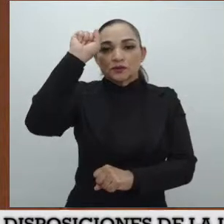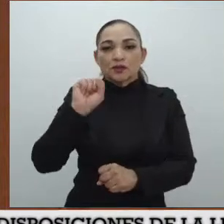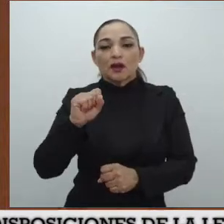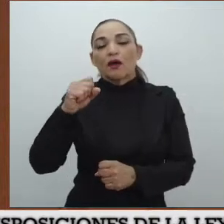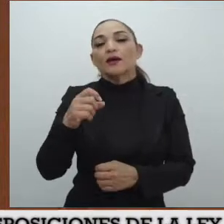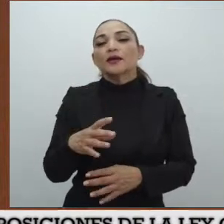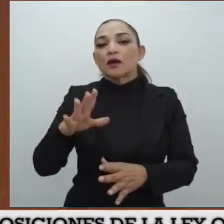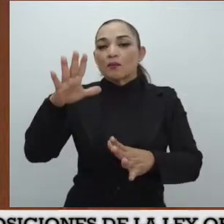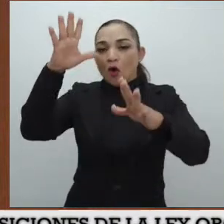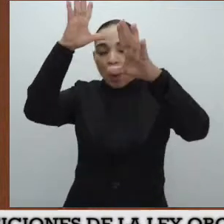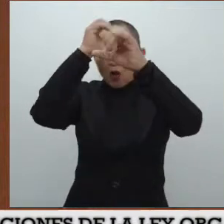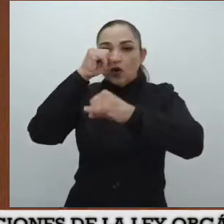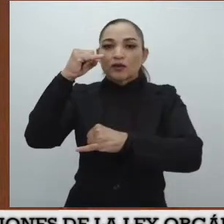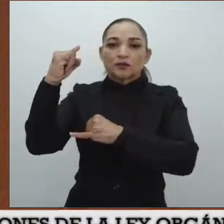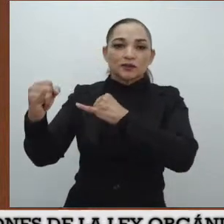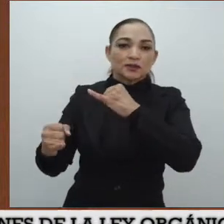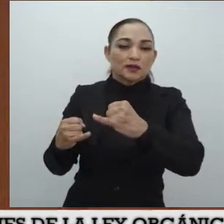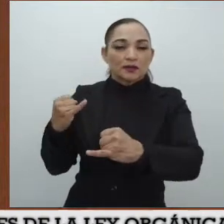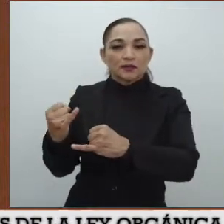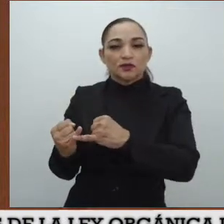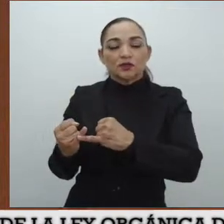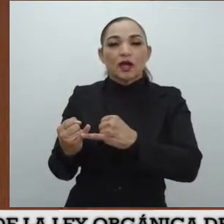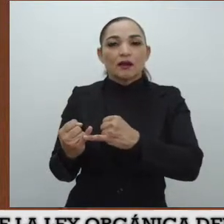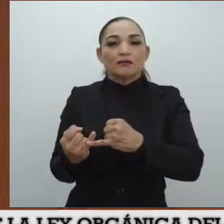internacionales, todos de los asuntos.